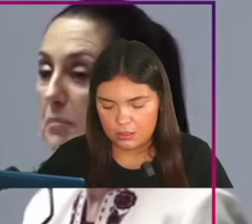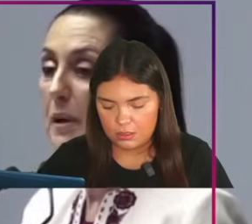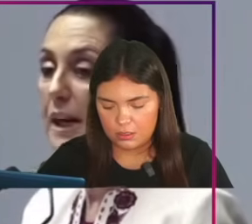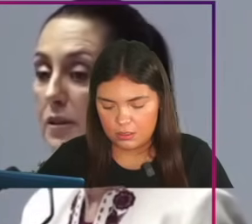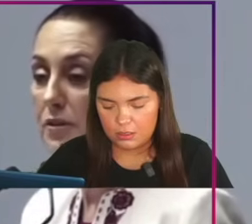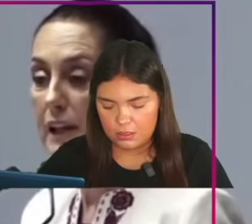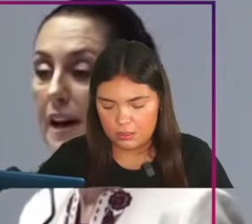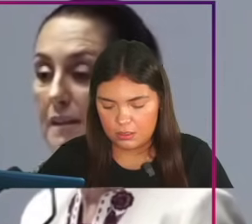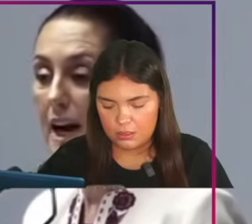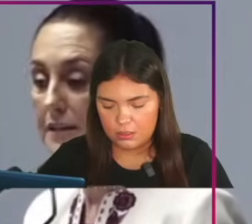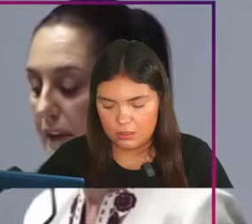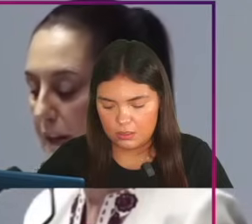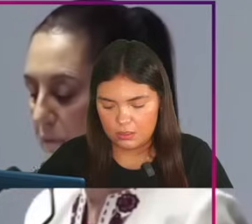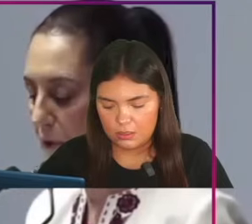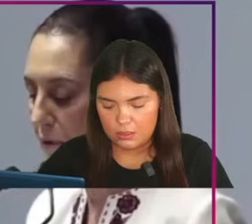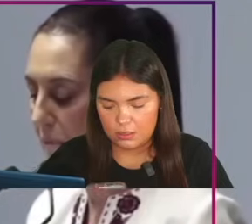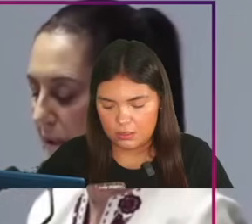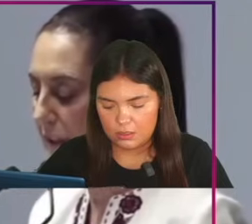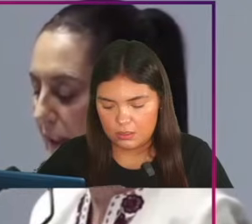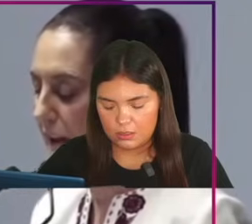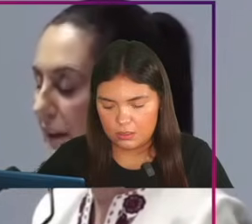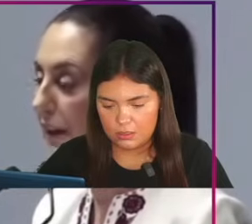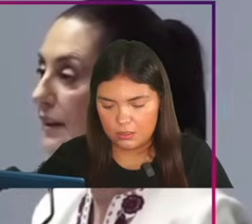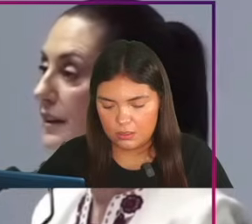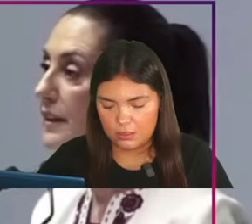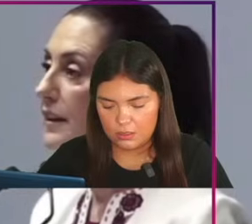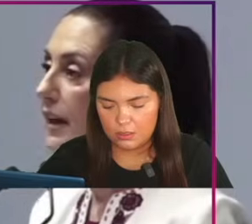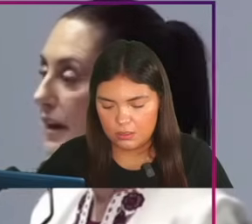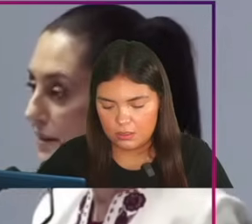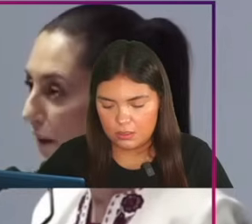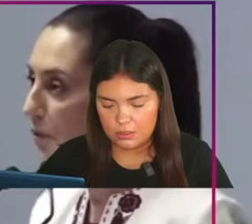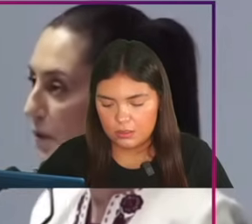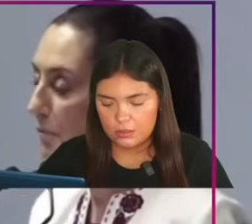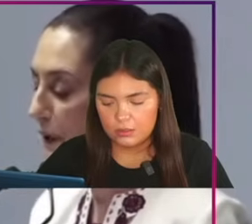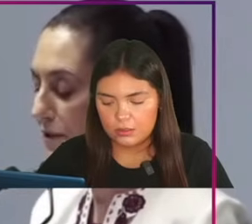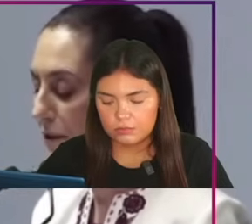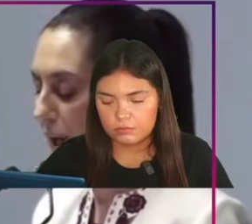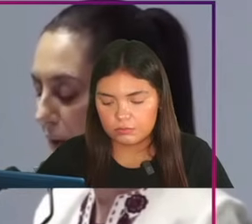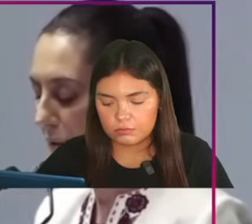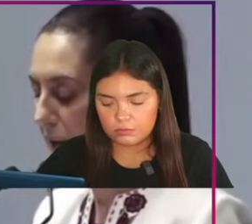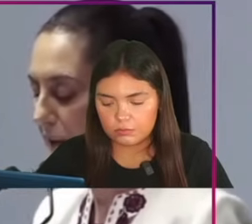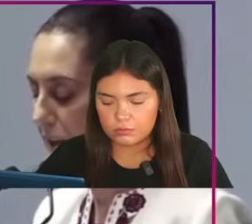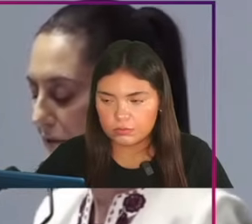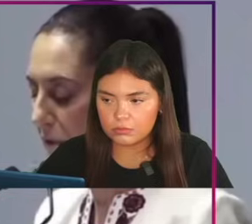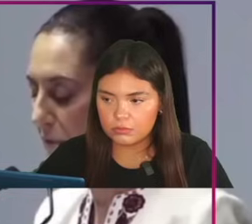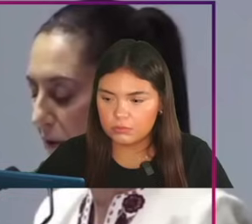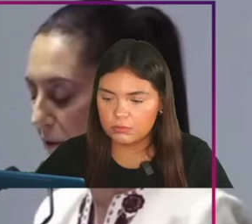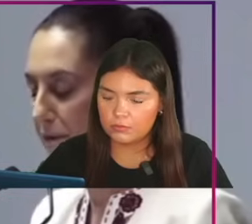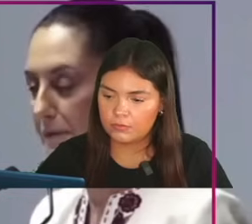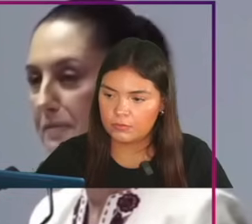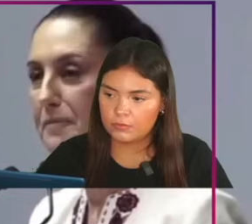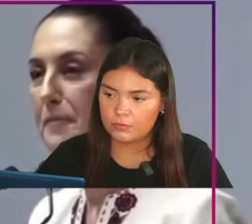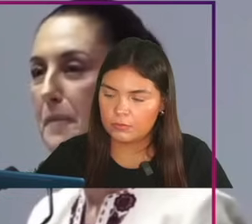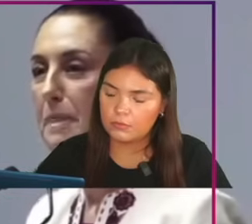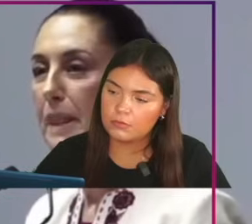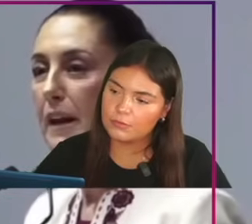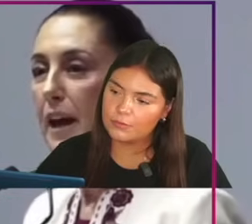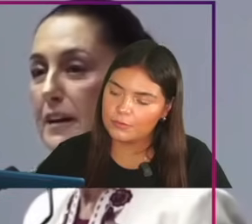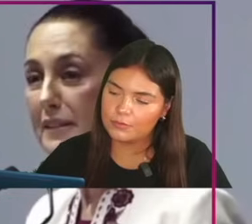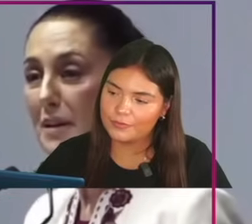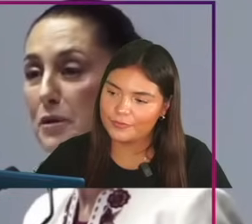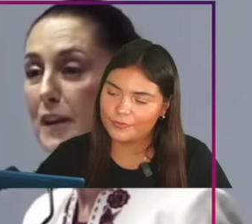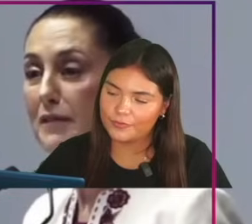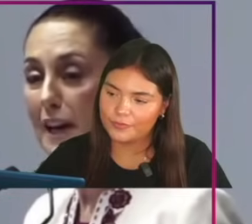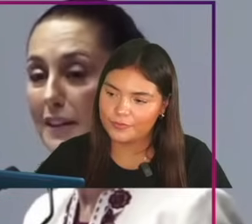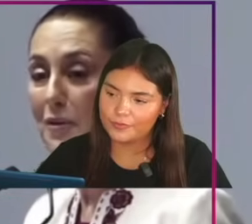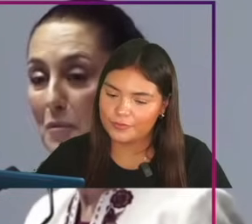los cimientos y la base que ha puesto el presidente el segundo piso de la cuarta transformación